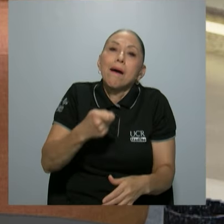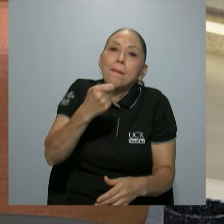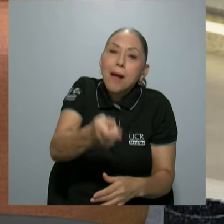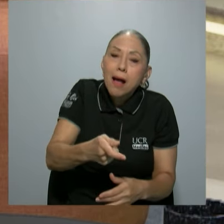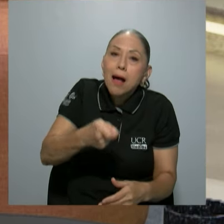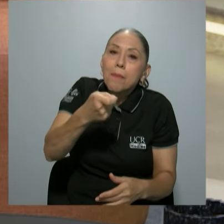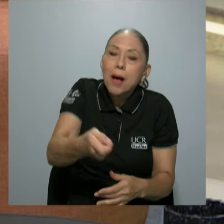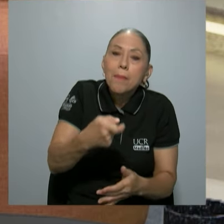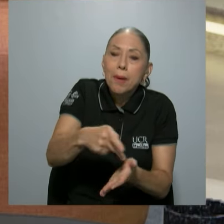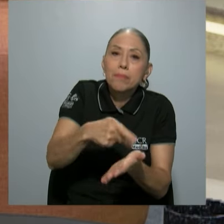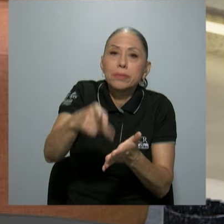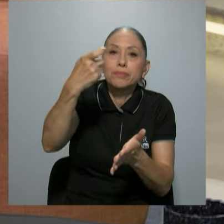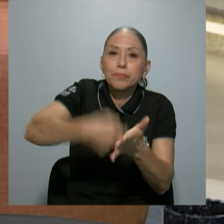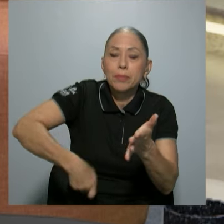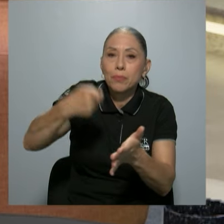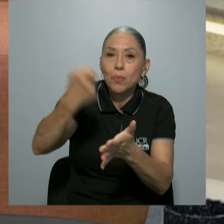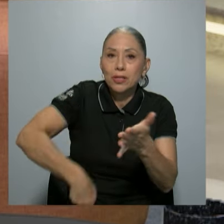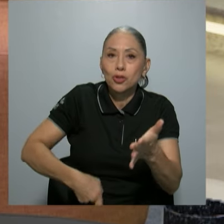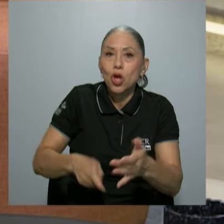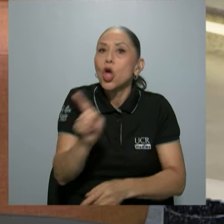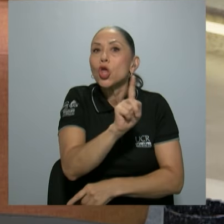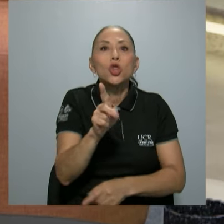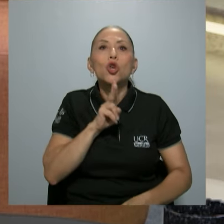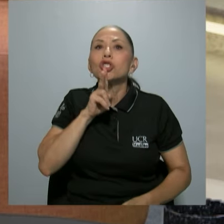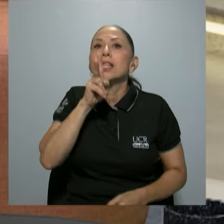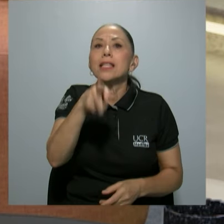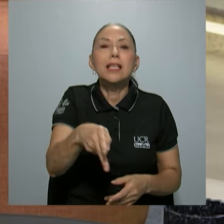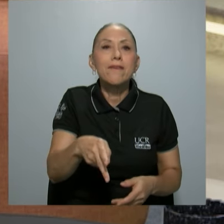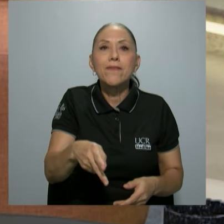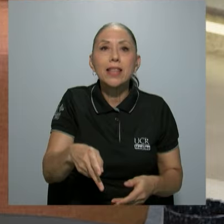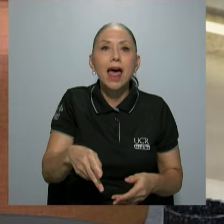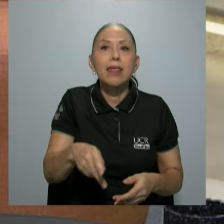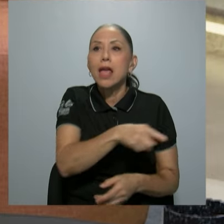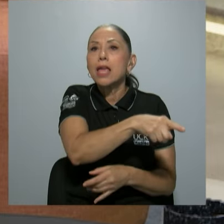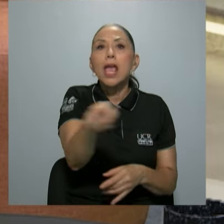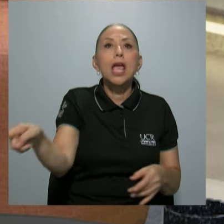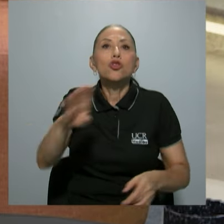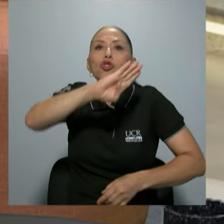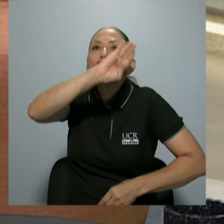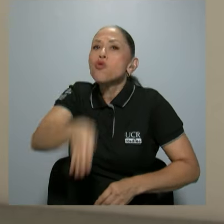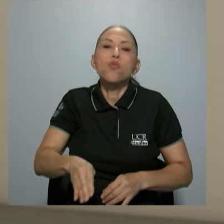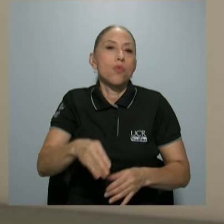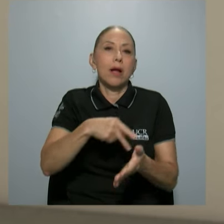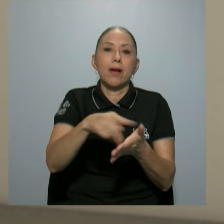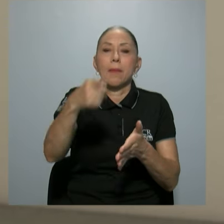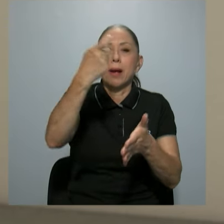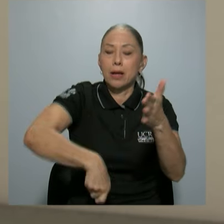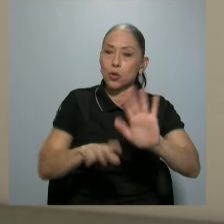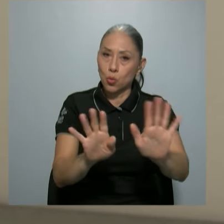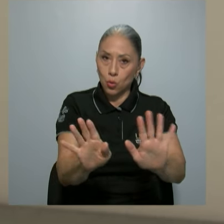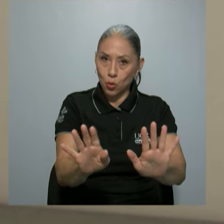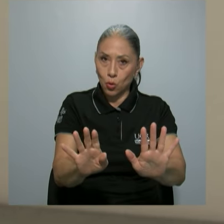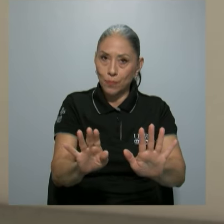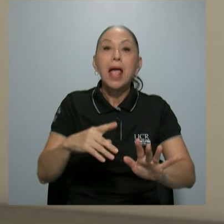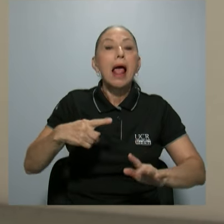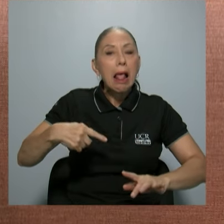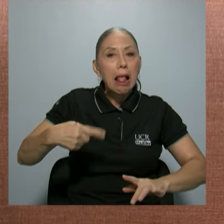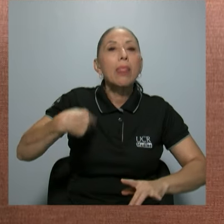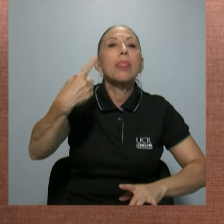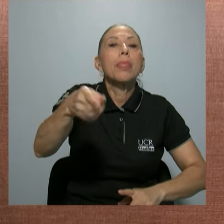impuestos. Entonces, no es cierto que son exenciones eternas, son exenciones temporales en el caso de las zonas francas. ¿De dónde